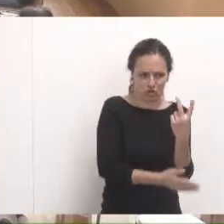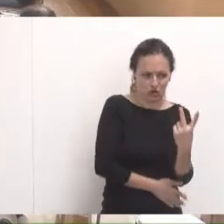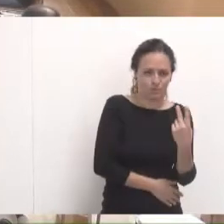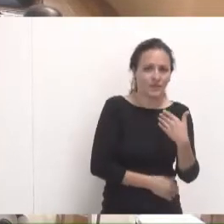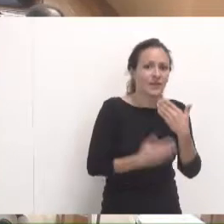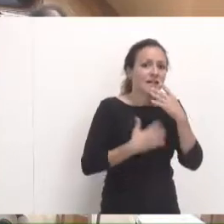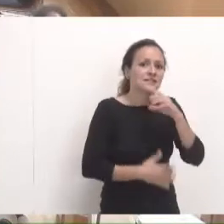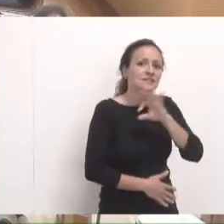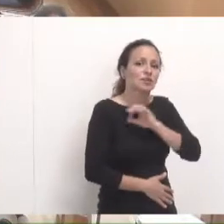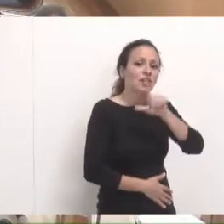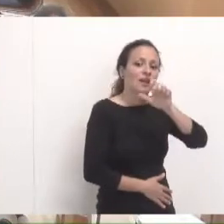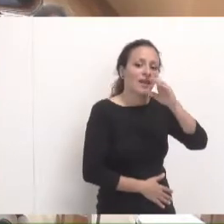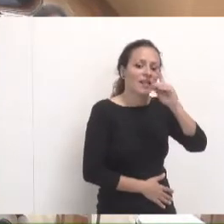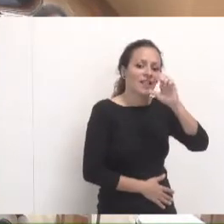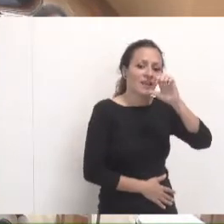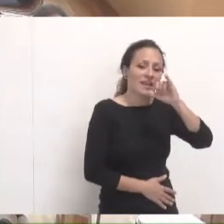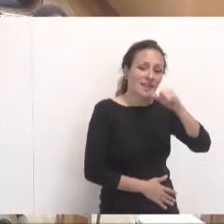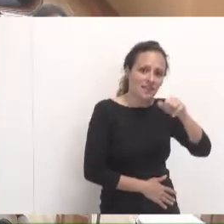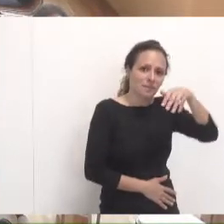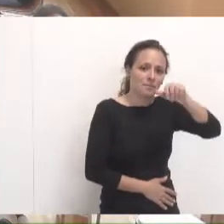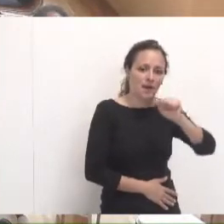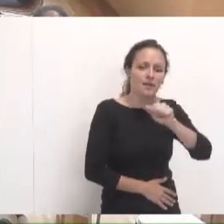Grupo Socialista, señor Balbuena. Bien.